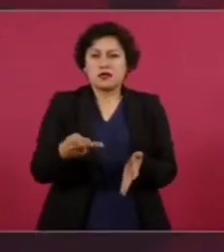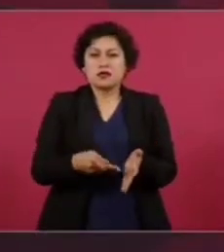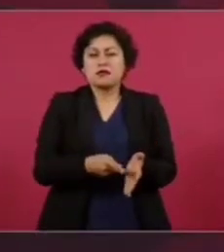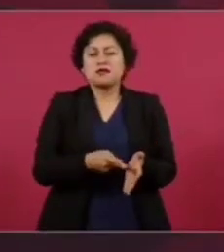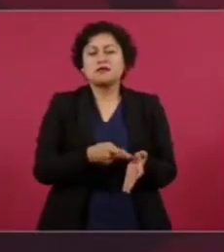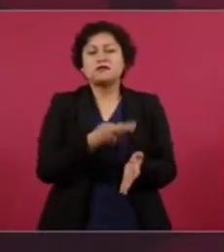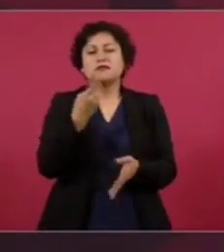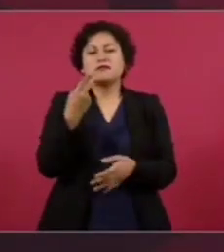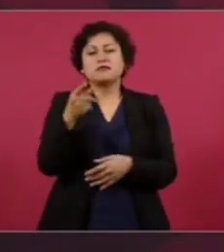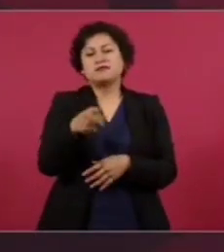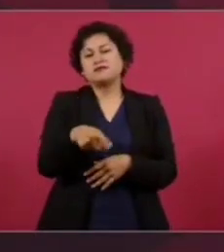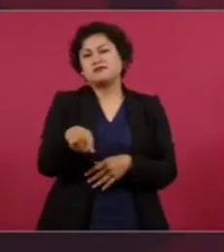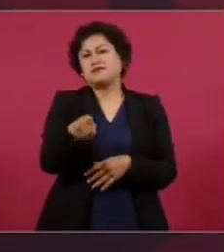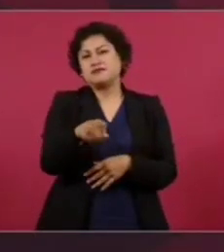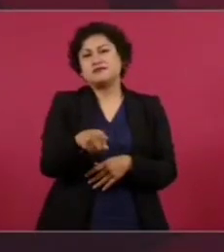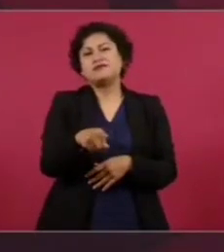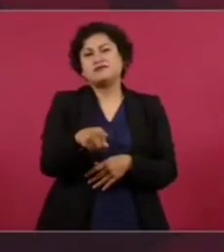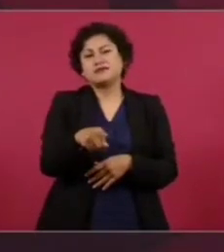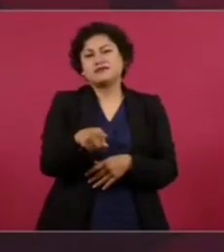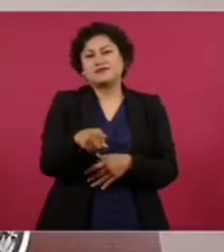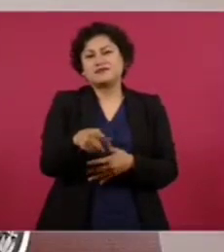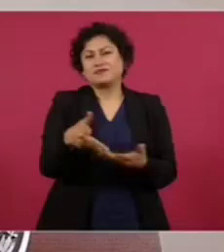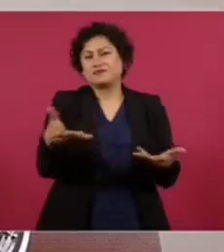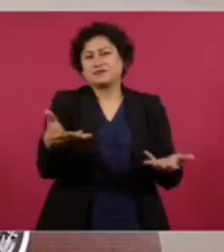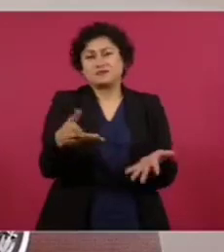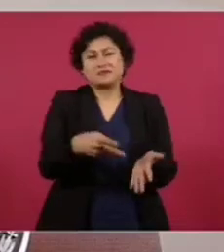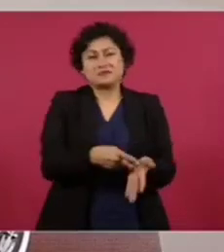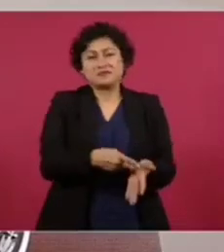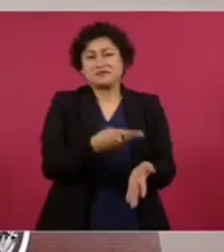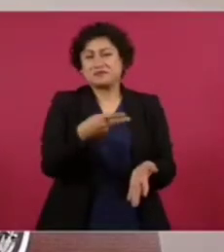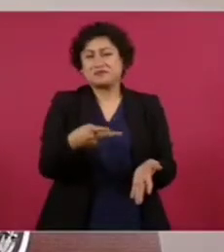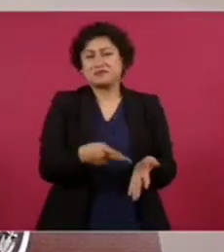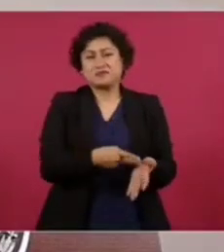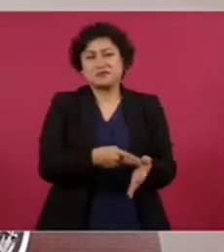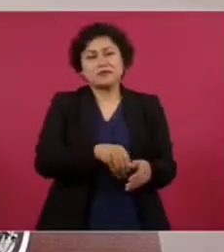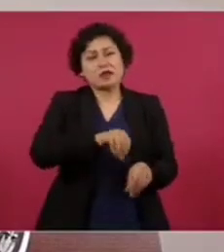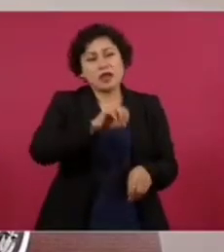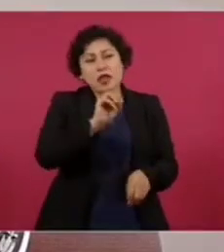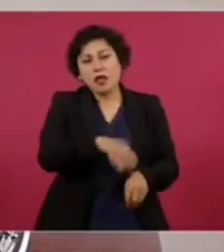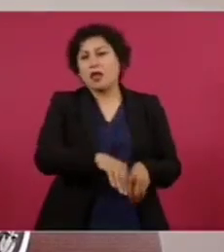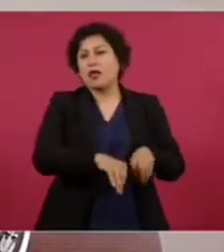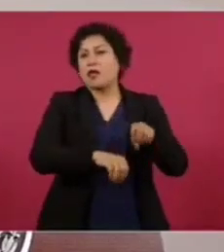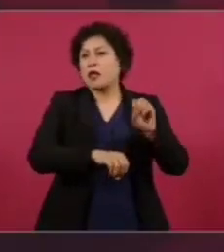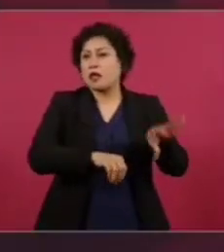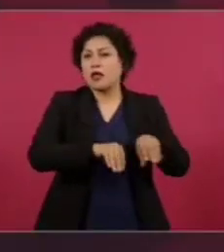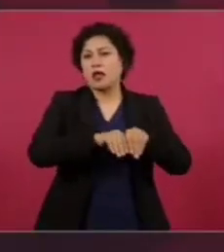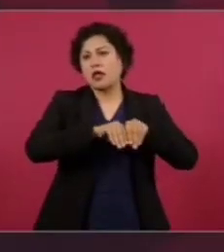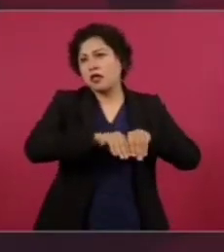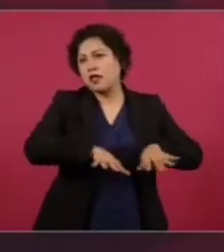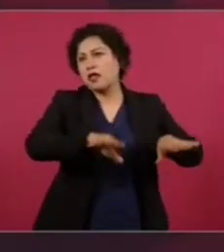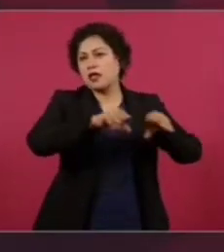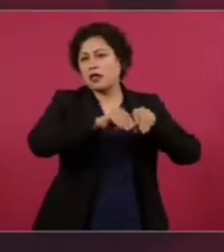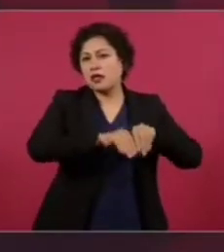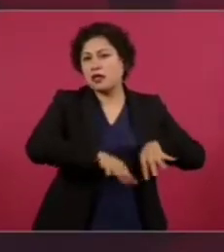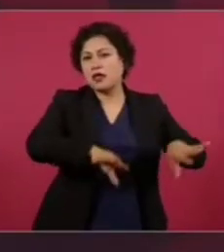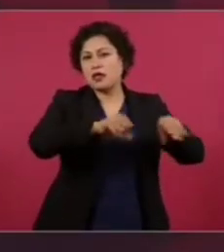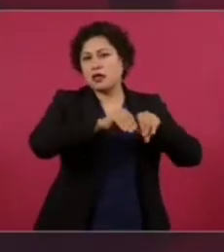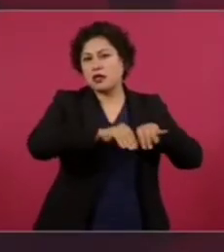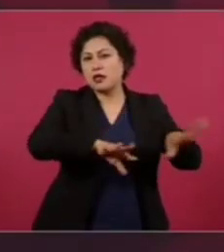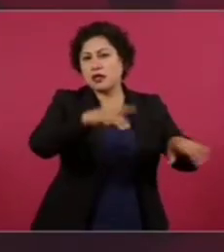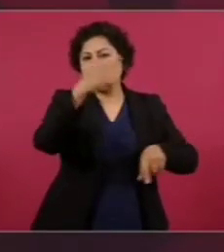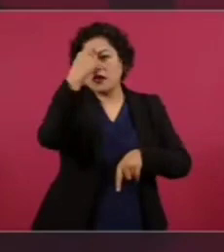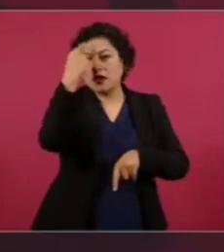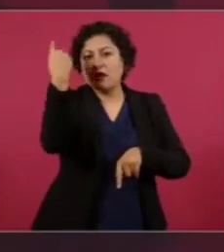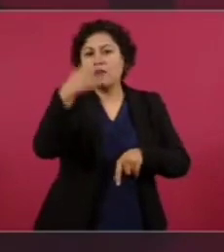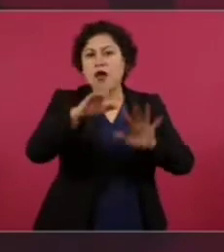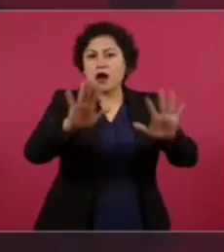una cantaleta para estar cuestionando a nuestro